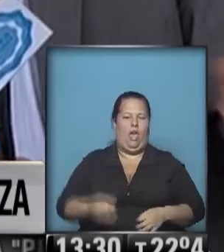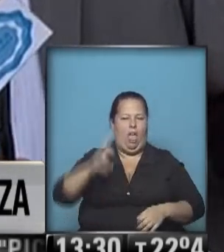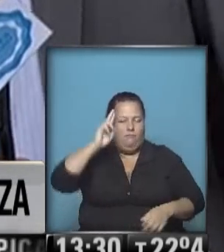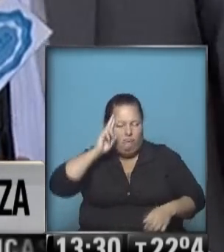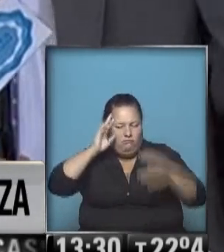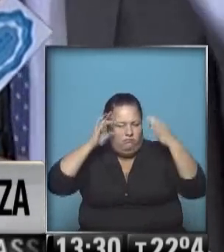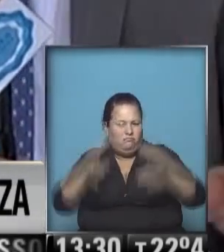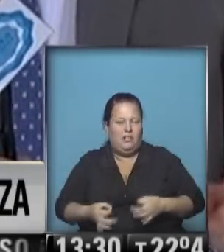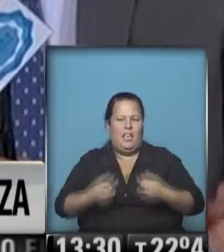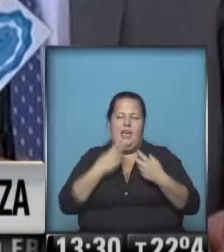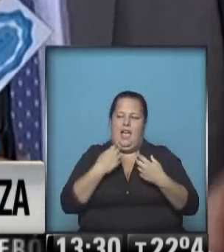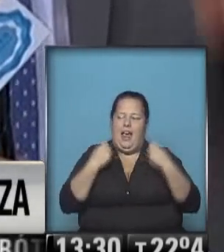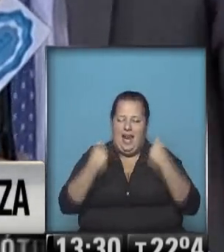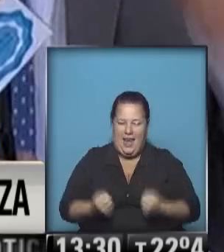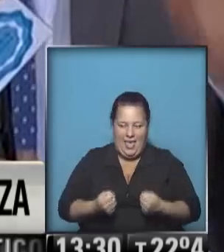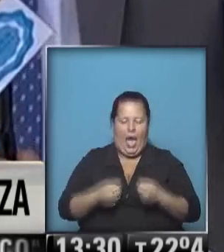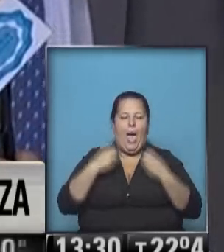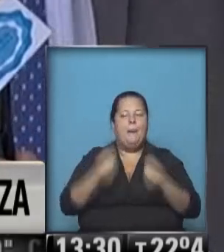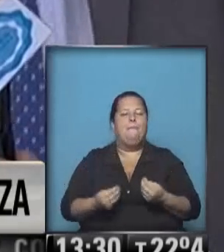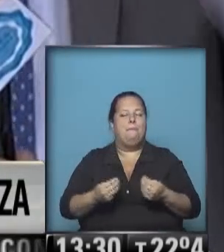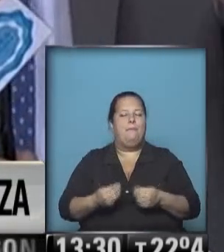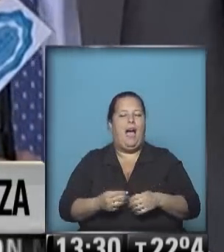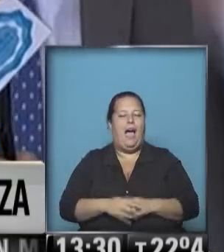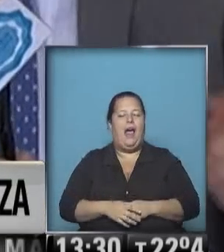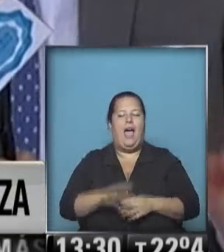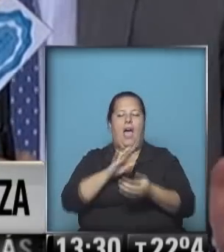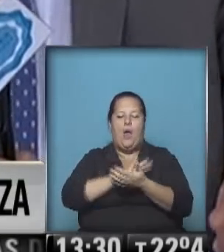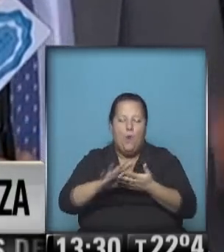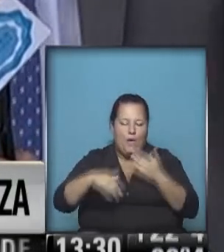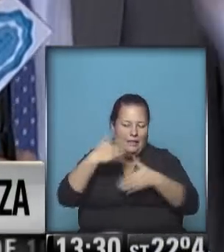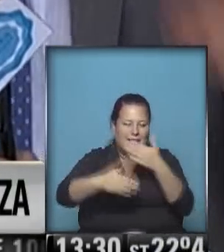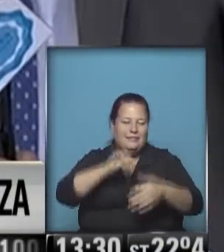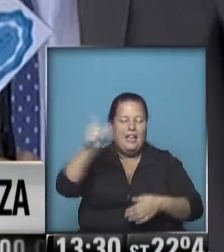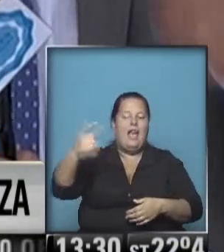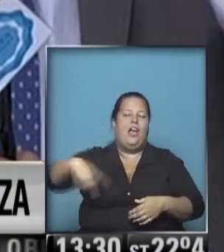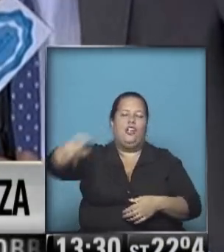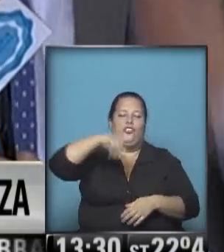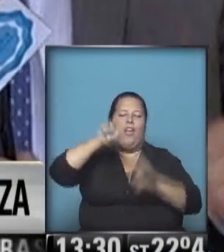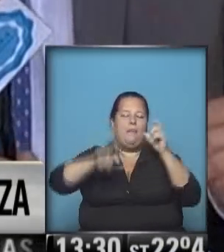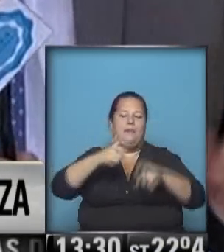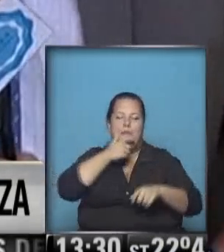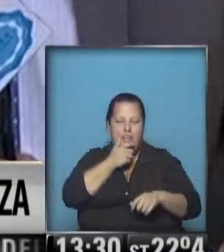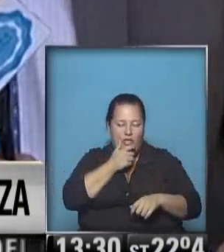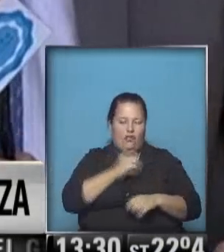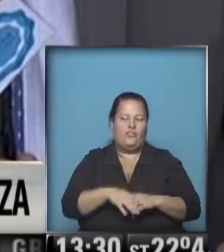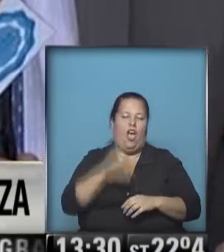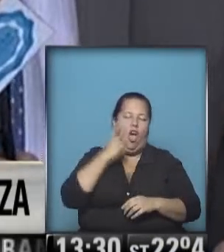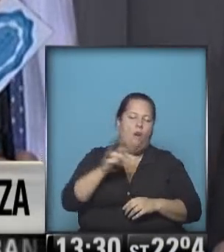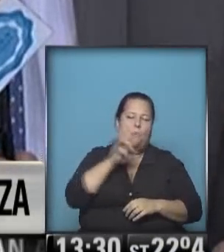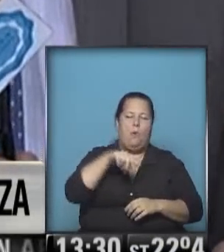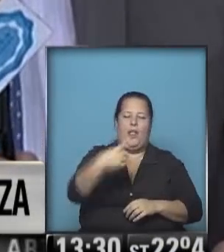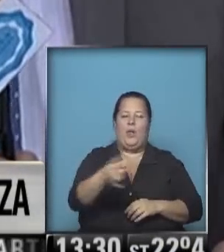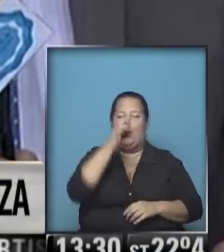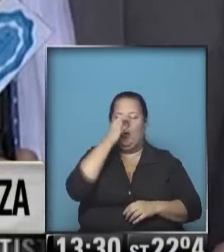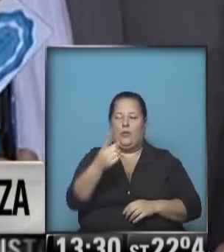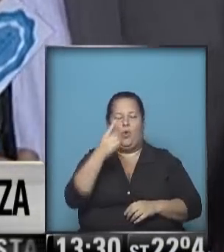lealtad, con energía para llevar un nuevo triunfo a todos los mendocinos y las mendocinas el próximo 21